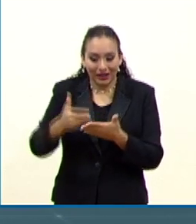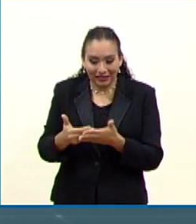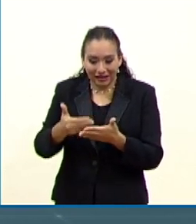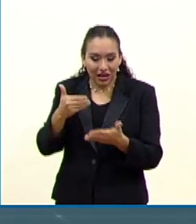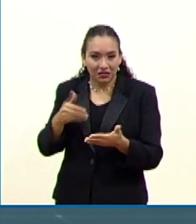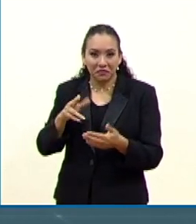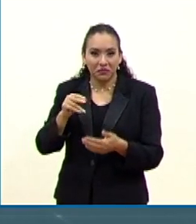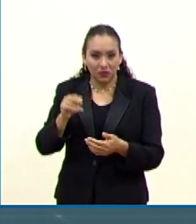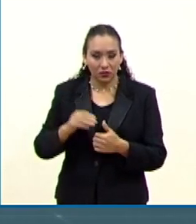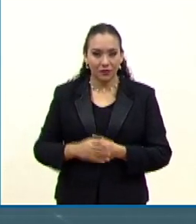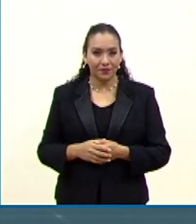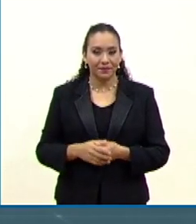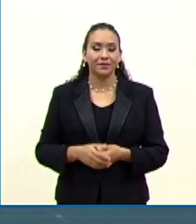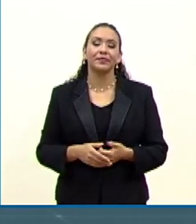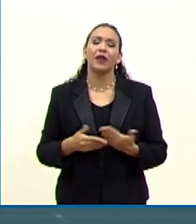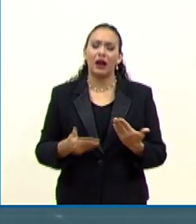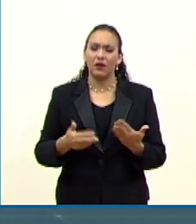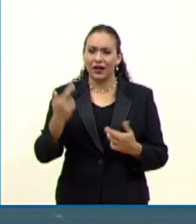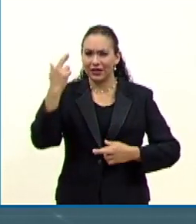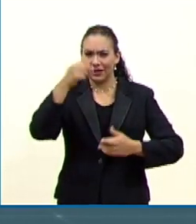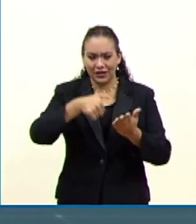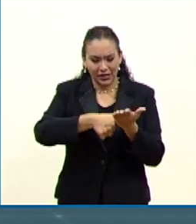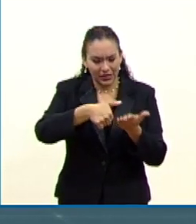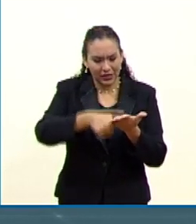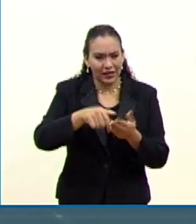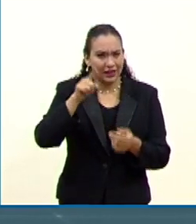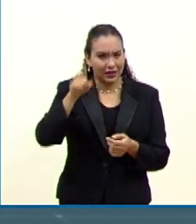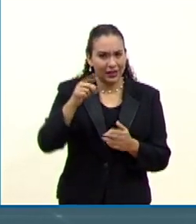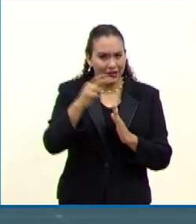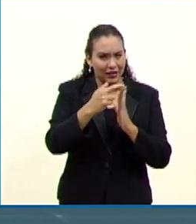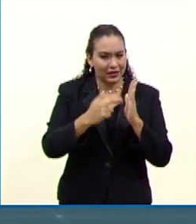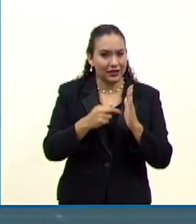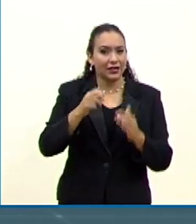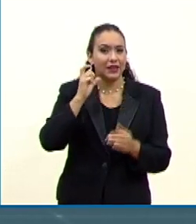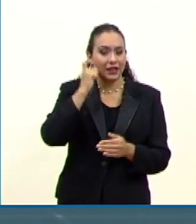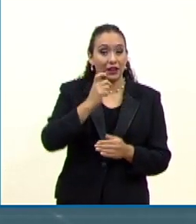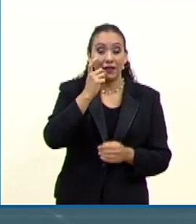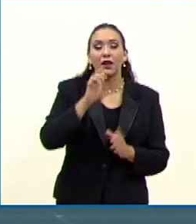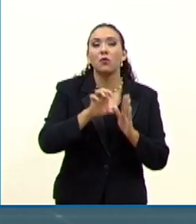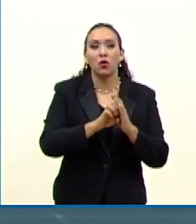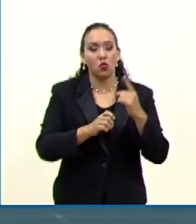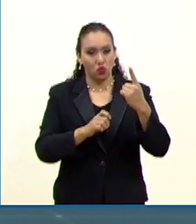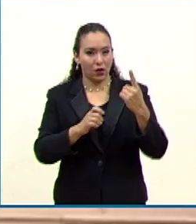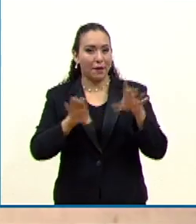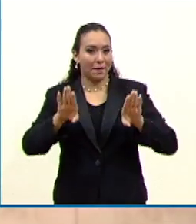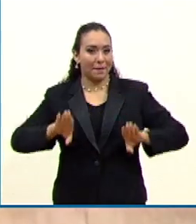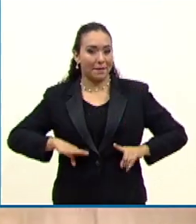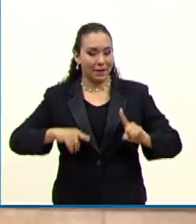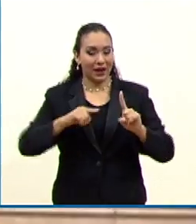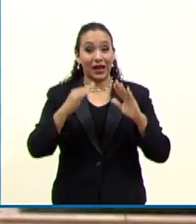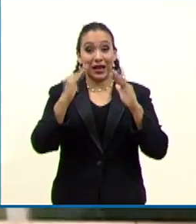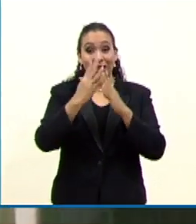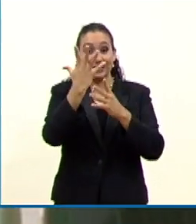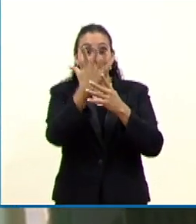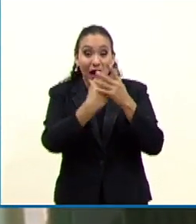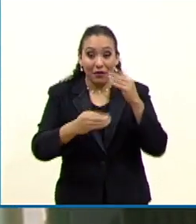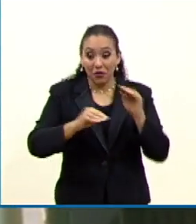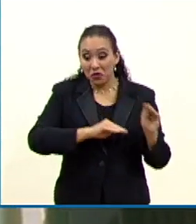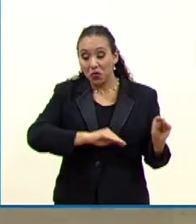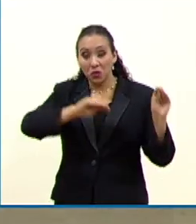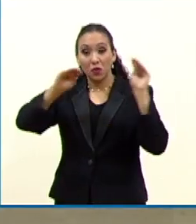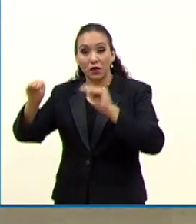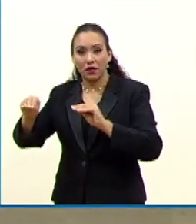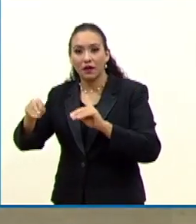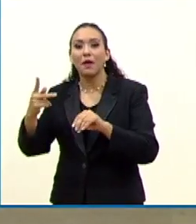tribunal señaló que, de acuerdo con el Código Civil de Guerrero, si uno de los cónyuges abandona el hogar, se le sanciona con la pérdida de los